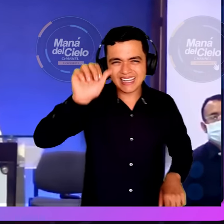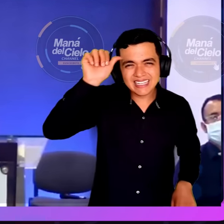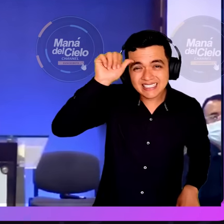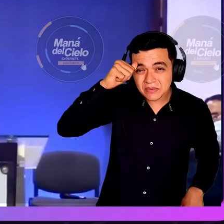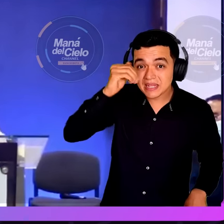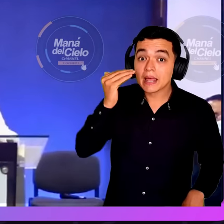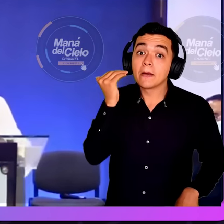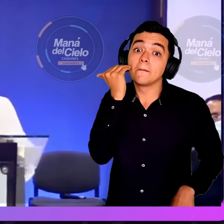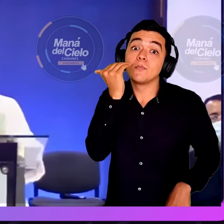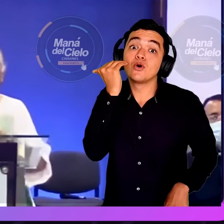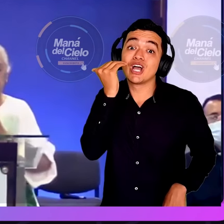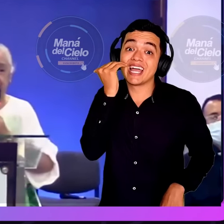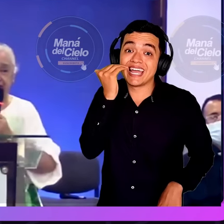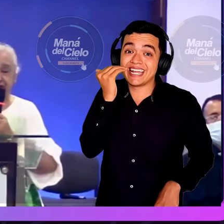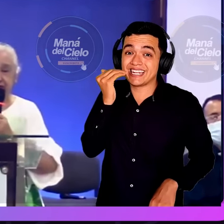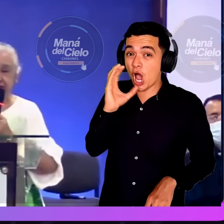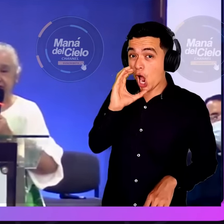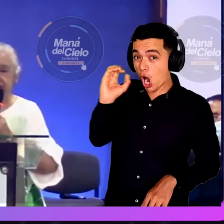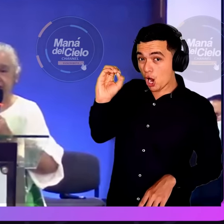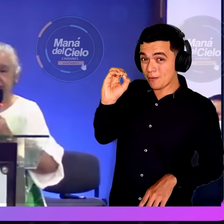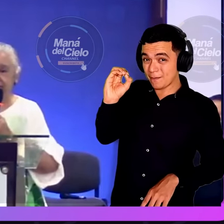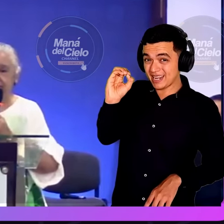Nuestra relación con Dios.